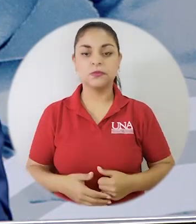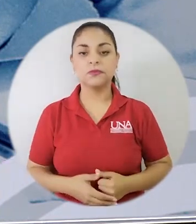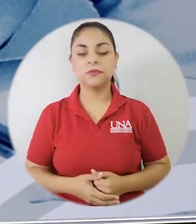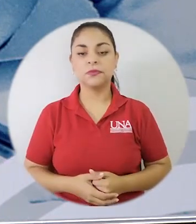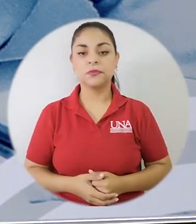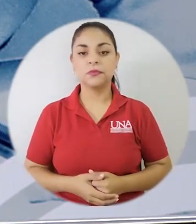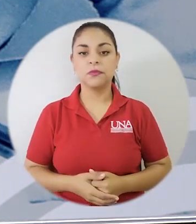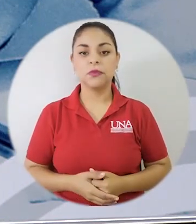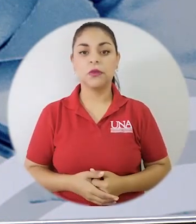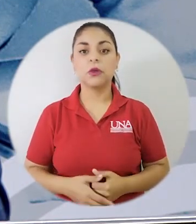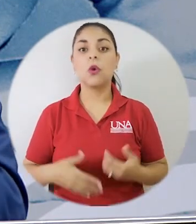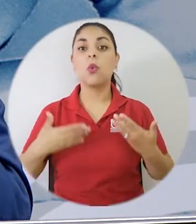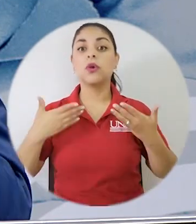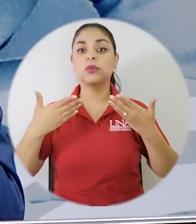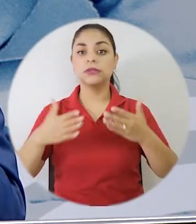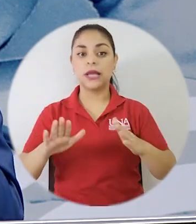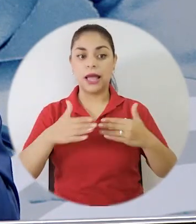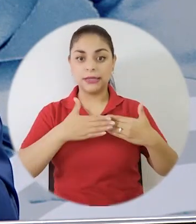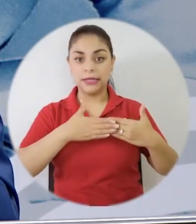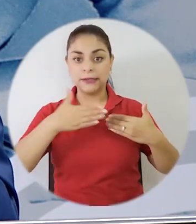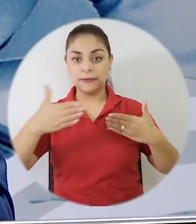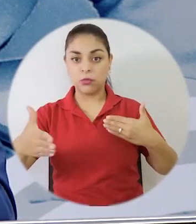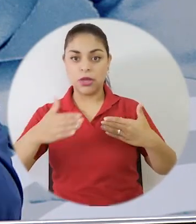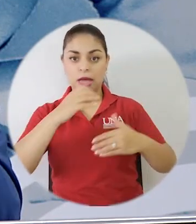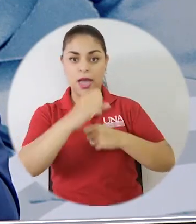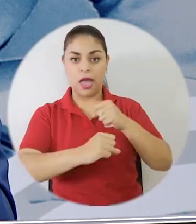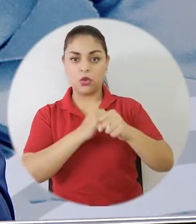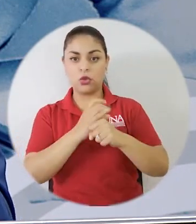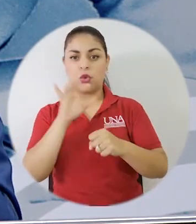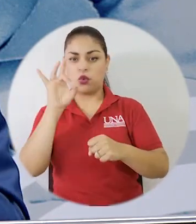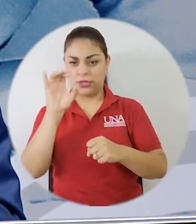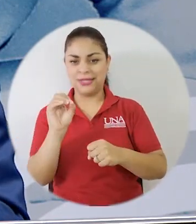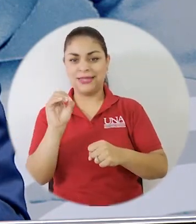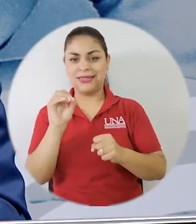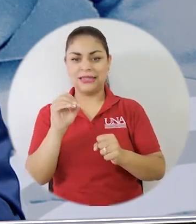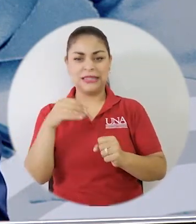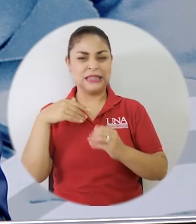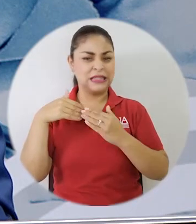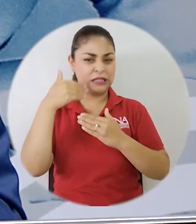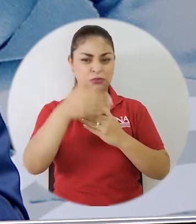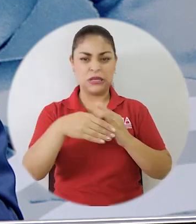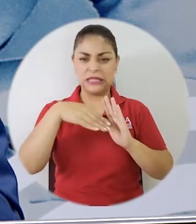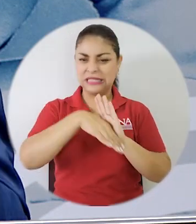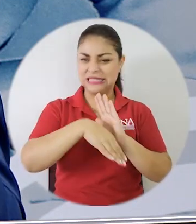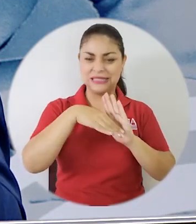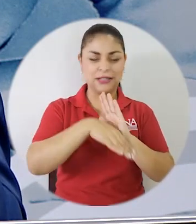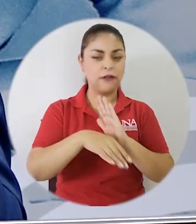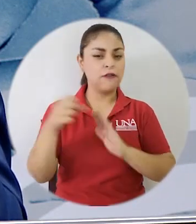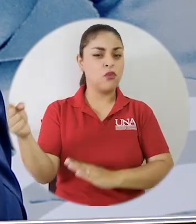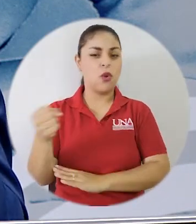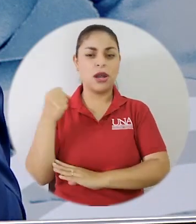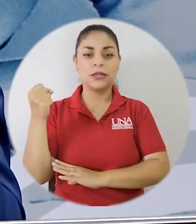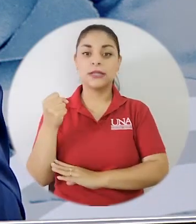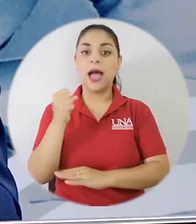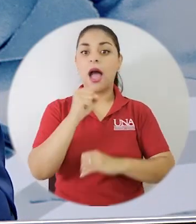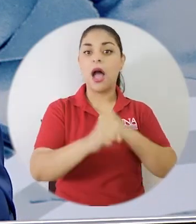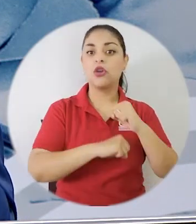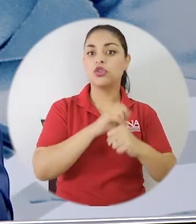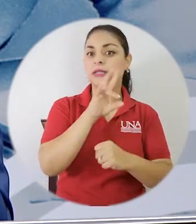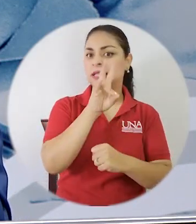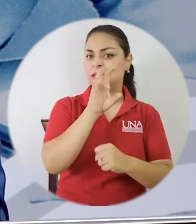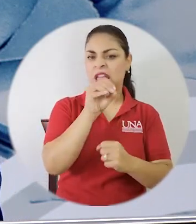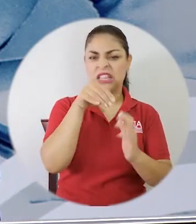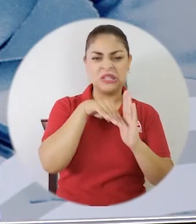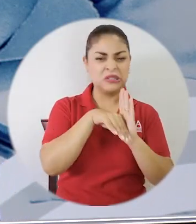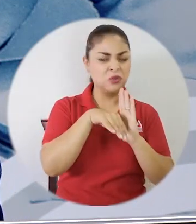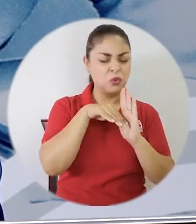Cuando pasamos en la década de los 80, después de una crisis muy fuerte, de una crisis en los 70, donde se define como un